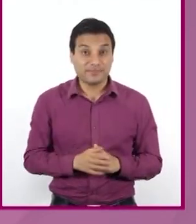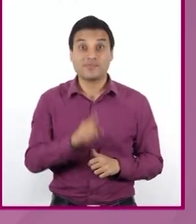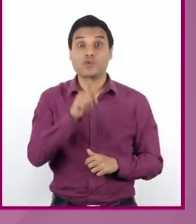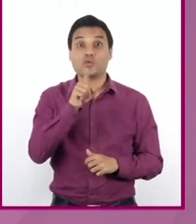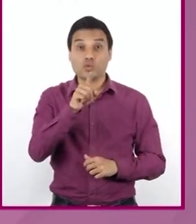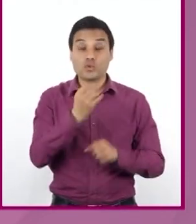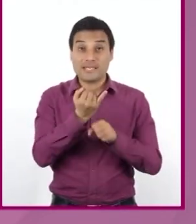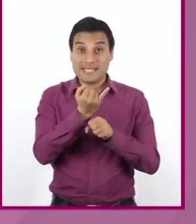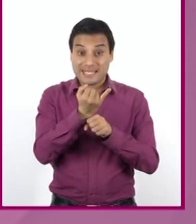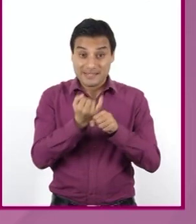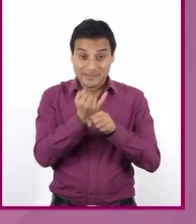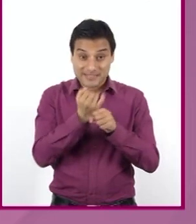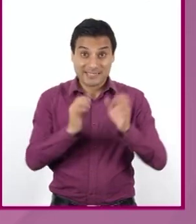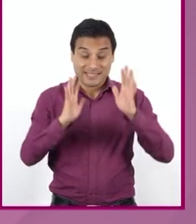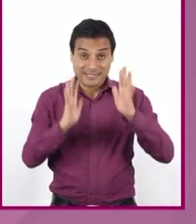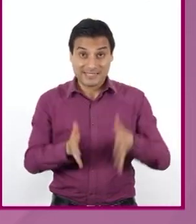resultados.